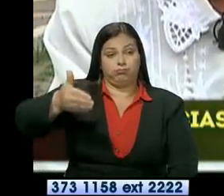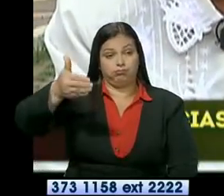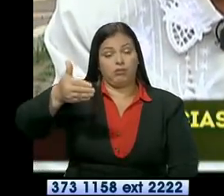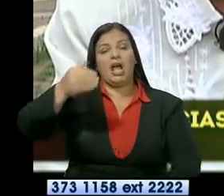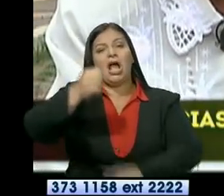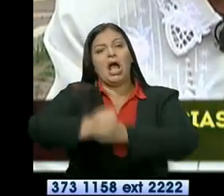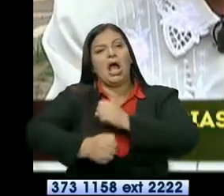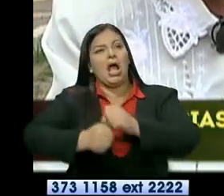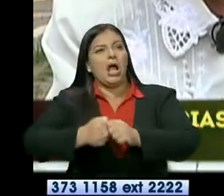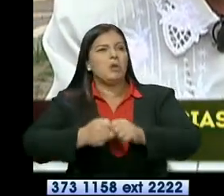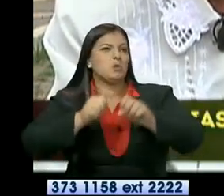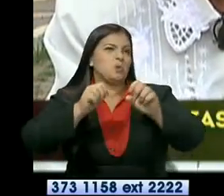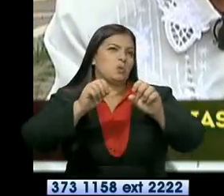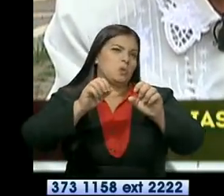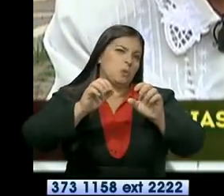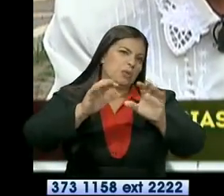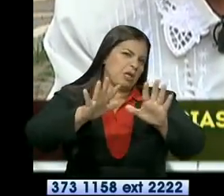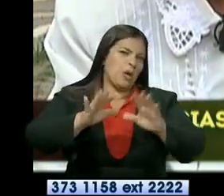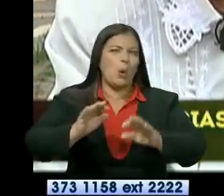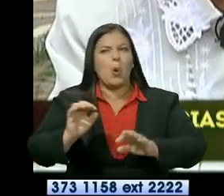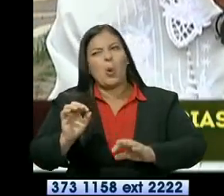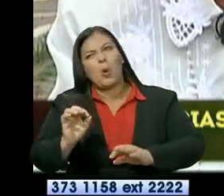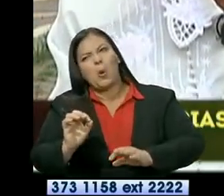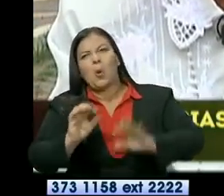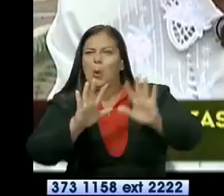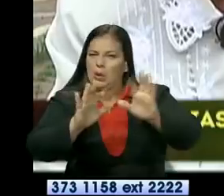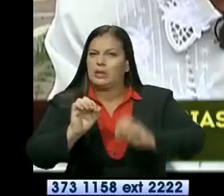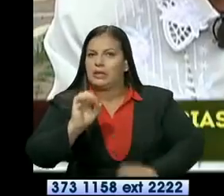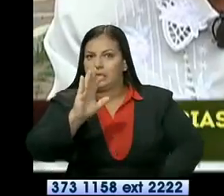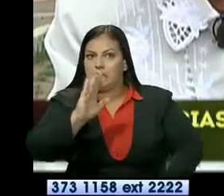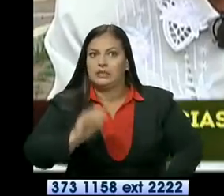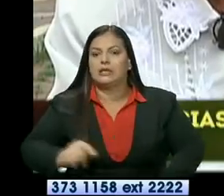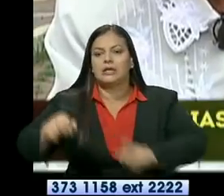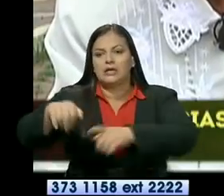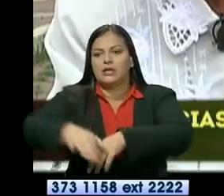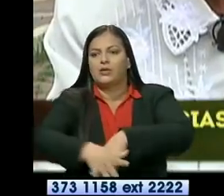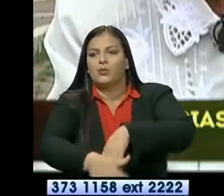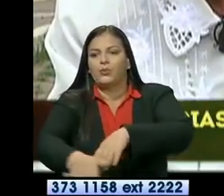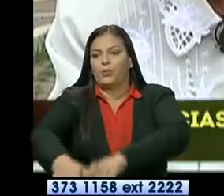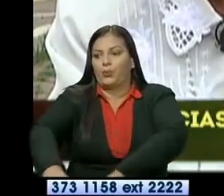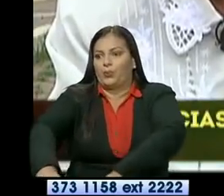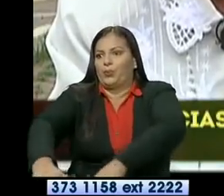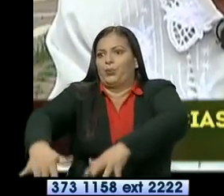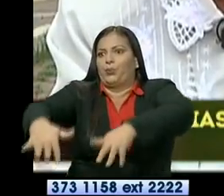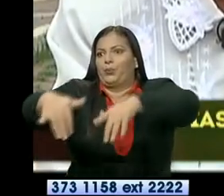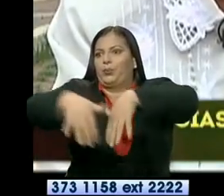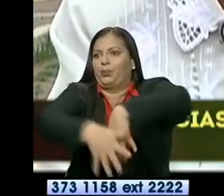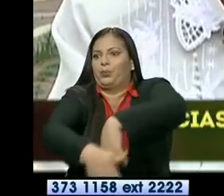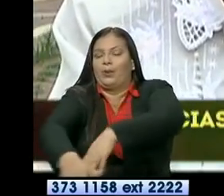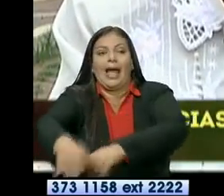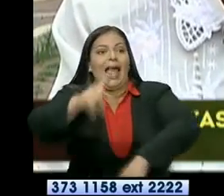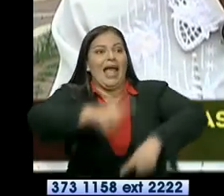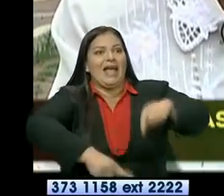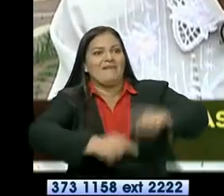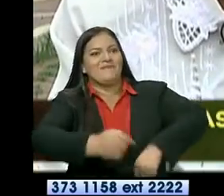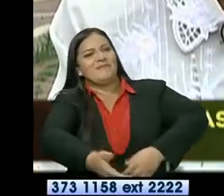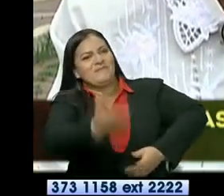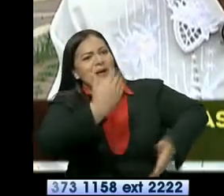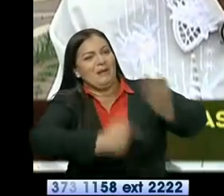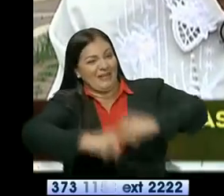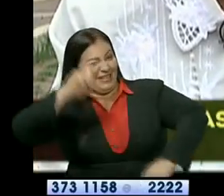era bonito, bien crecido. Nos uníamos con muchas amigas y nos íbamos